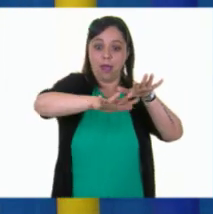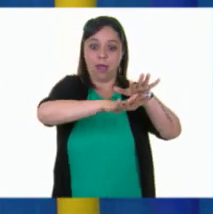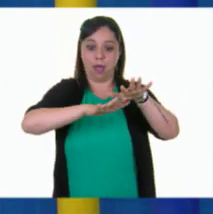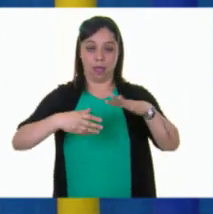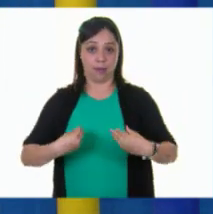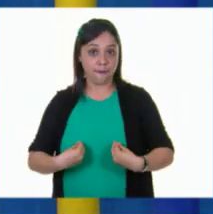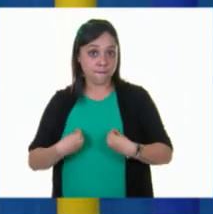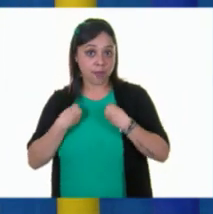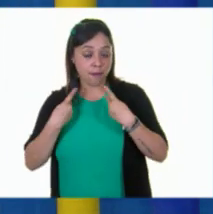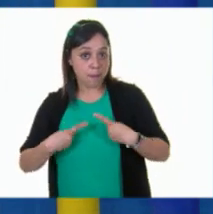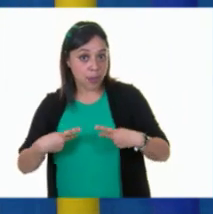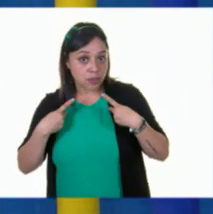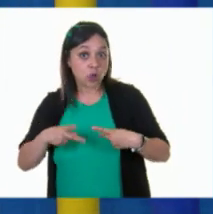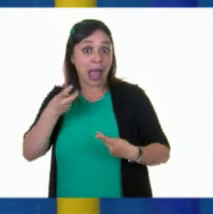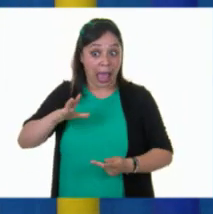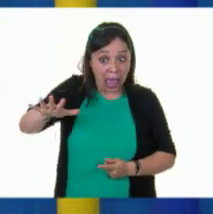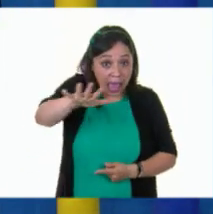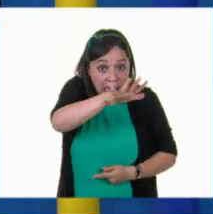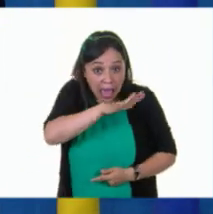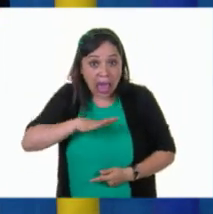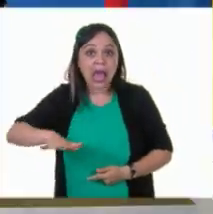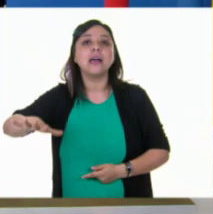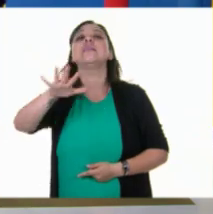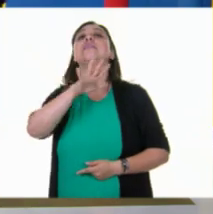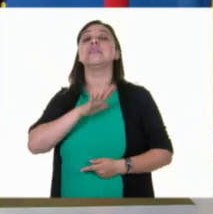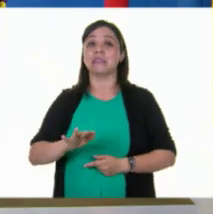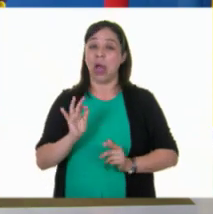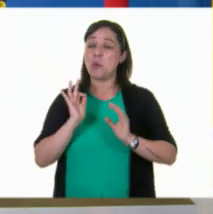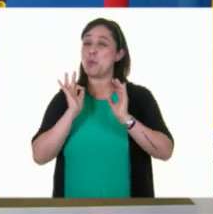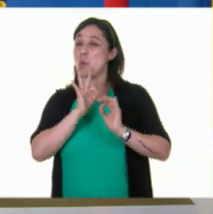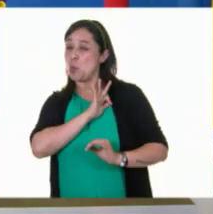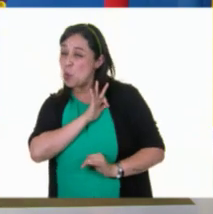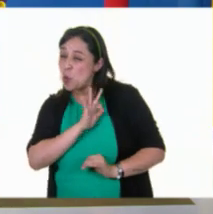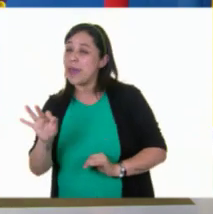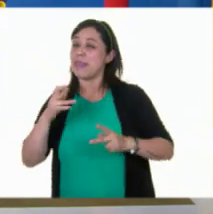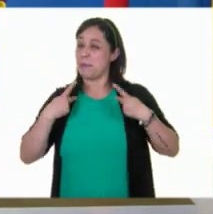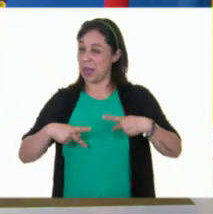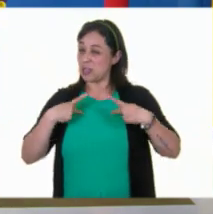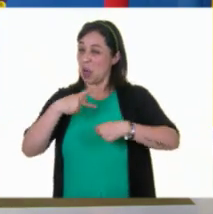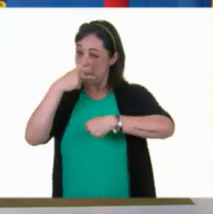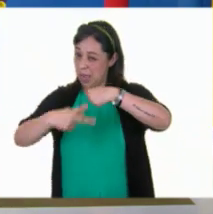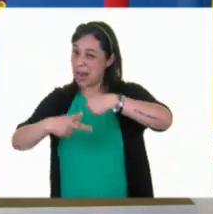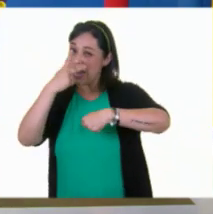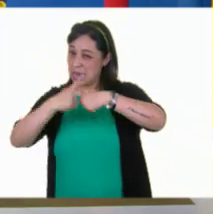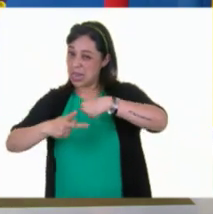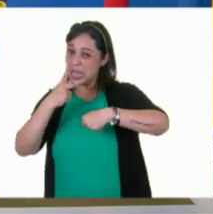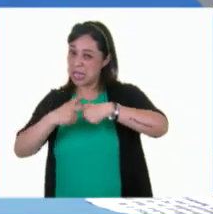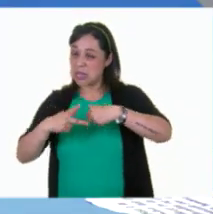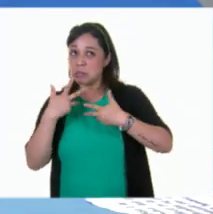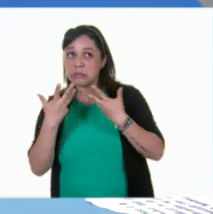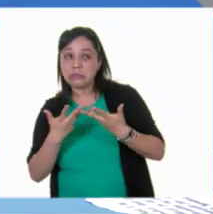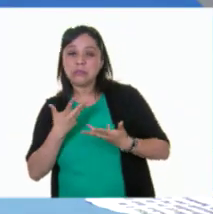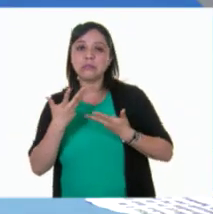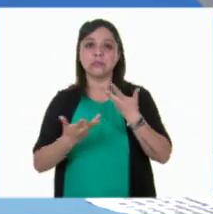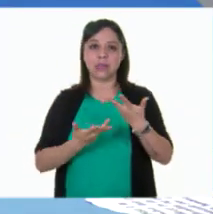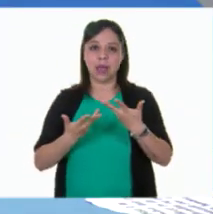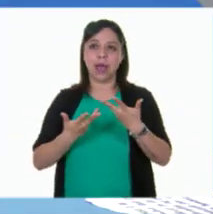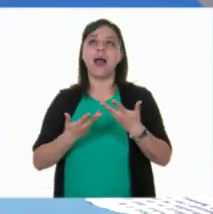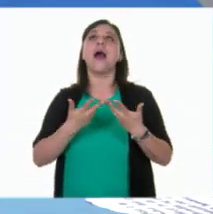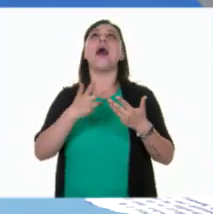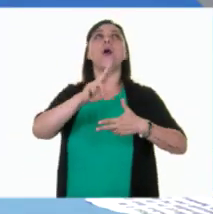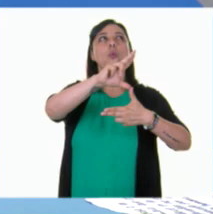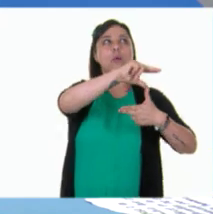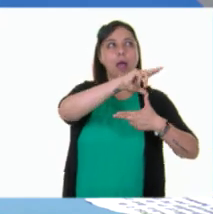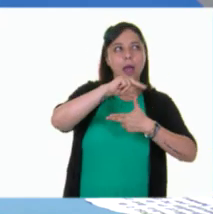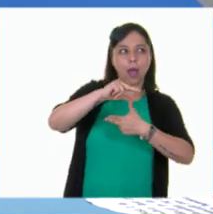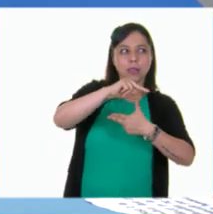que esta es una población vulnerable. El peligro del huracán se transforma en un riesgo porque